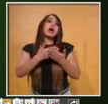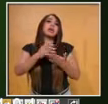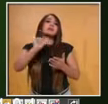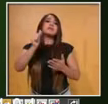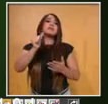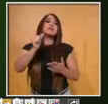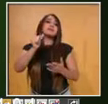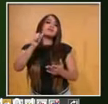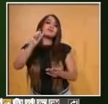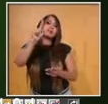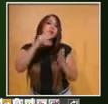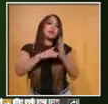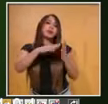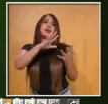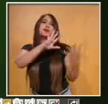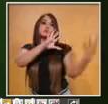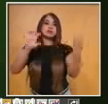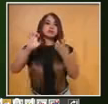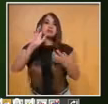Monterrey.